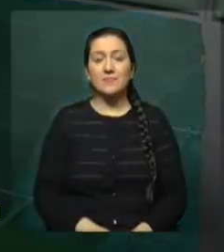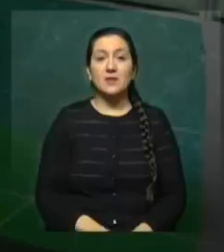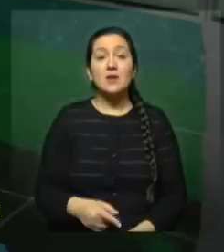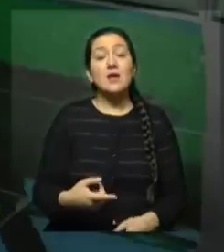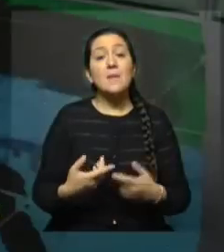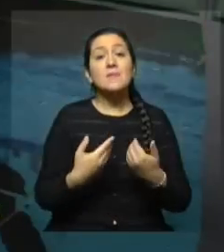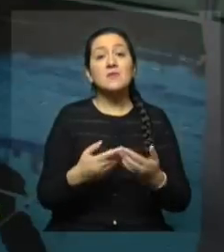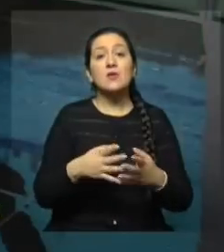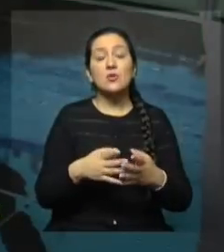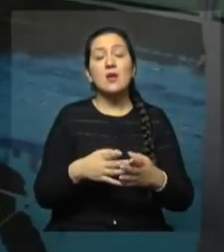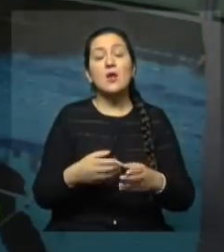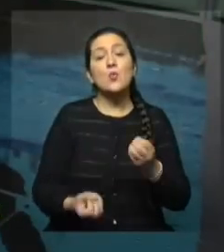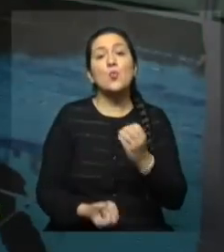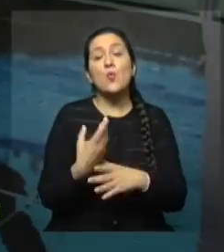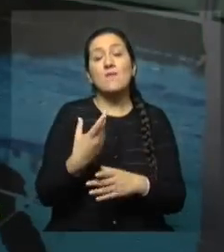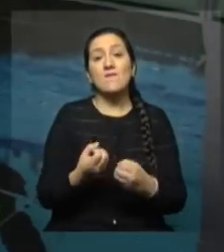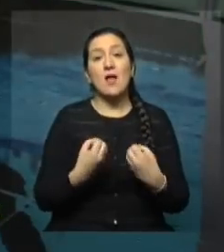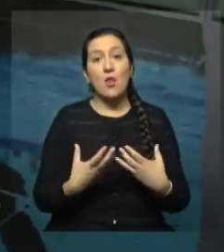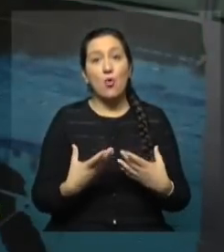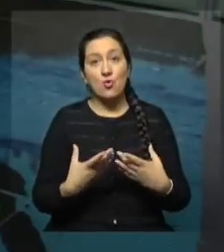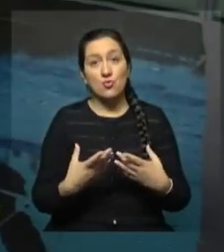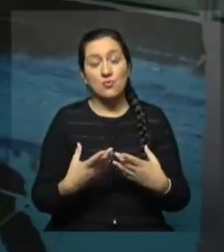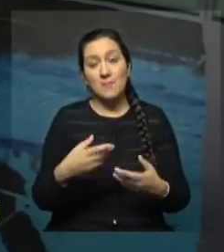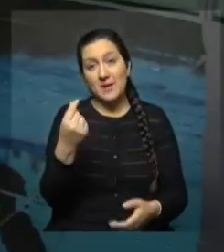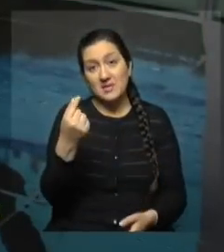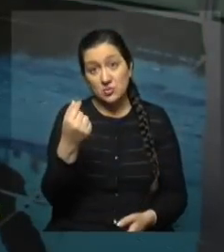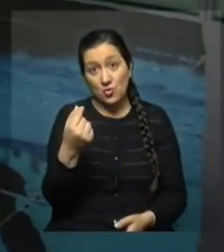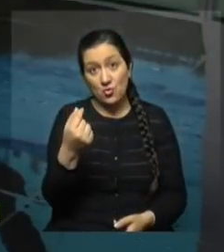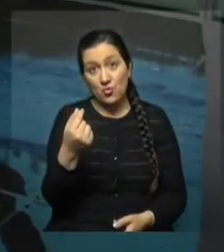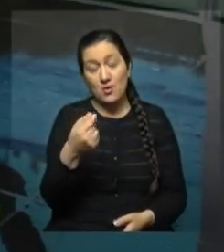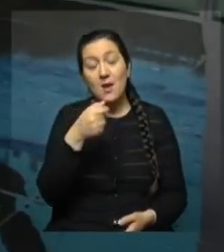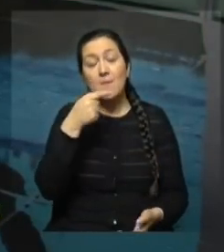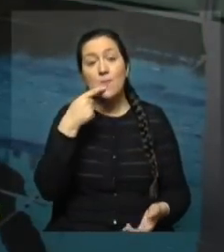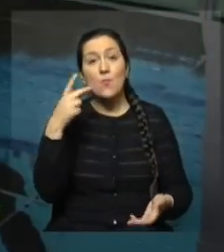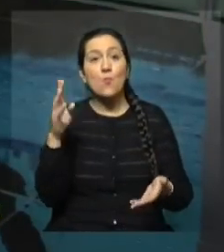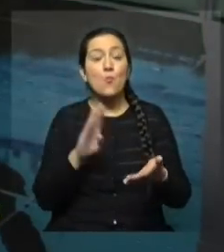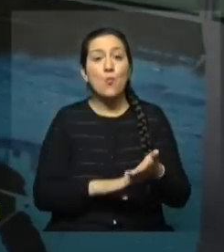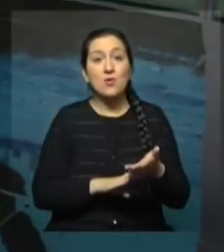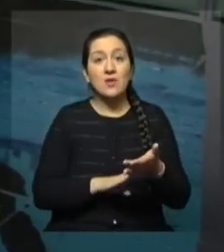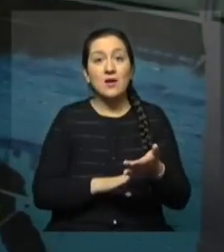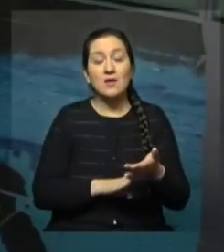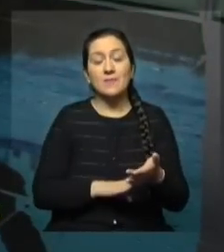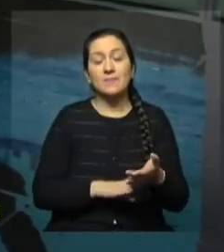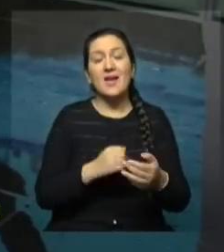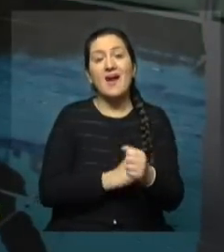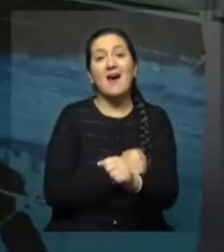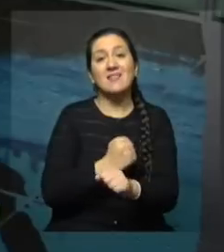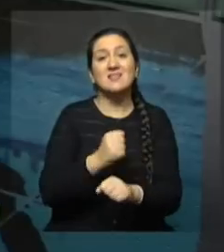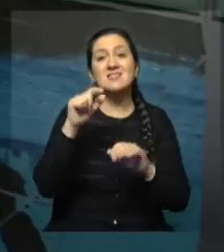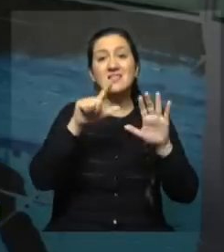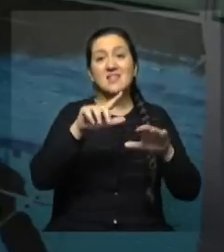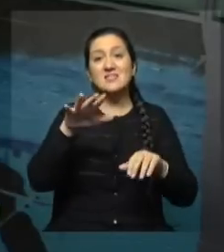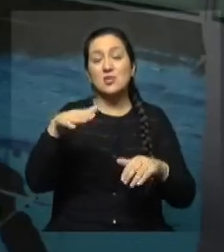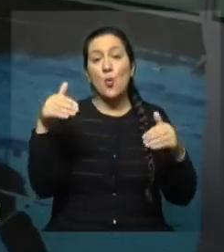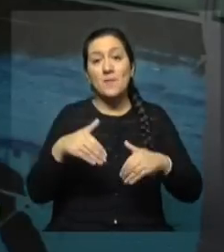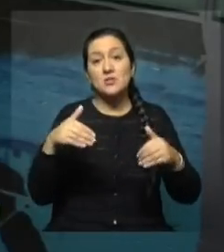las multas para empresas que arrojen residuos estamos hablando en sitios ilegales que llegan hasta los 75 millones de pesos